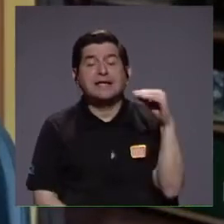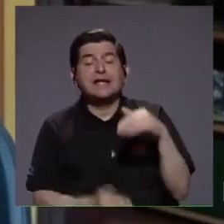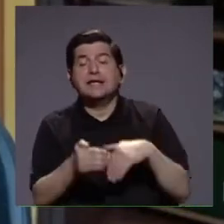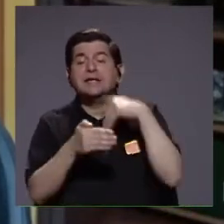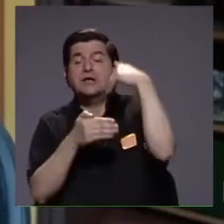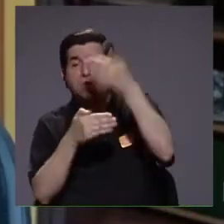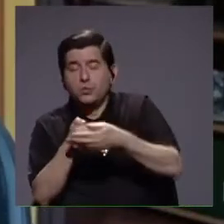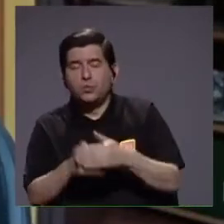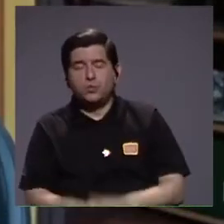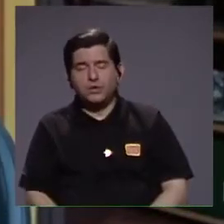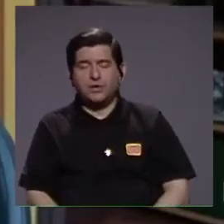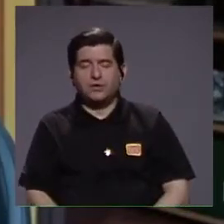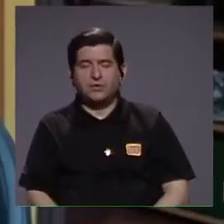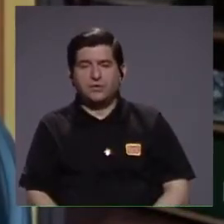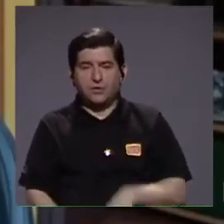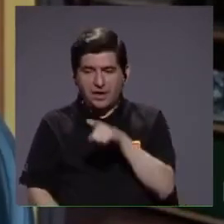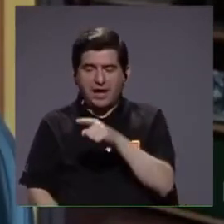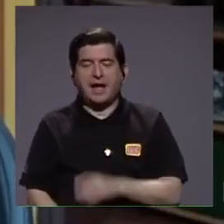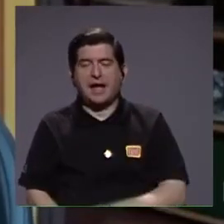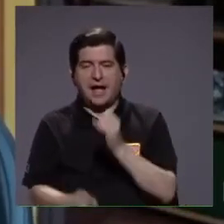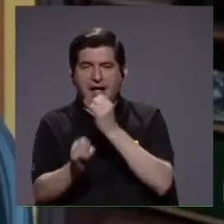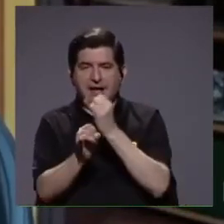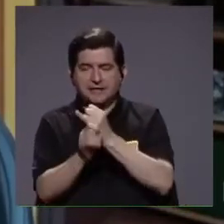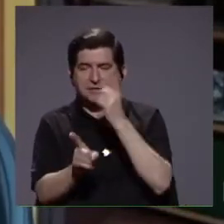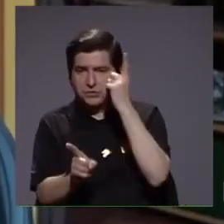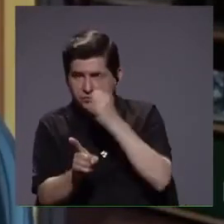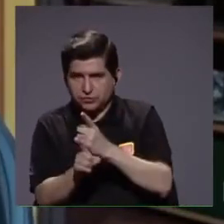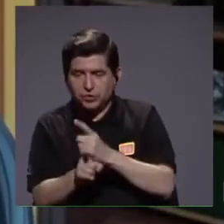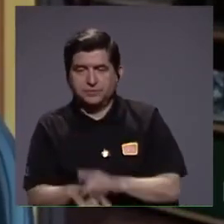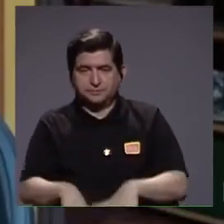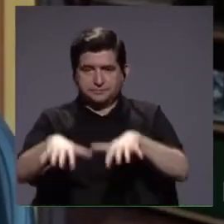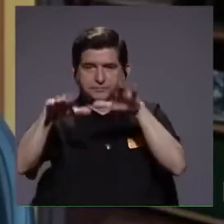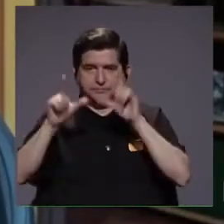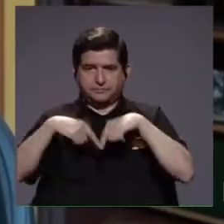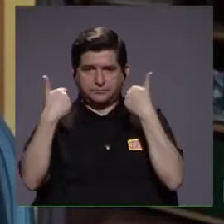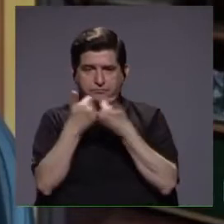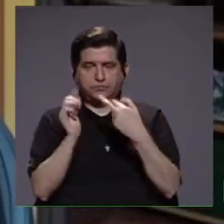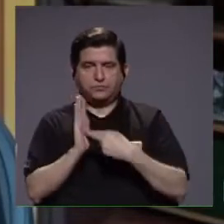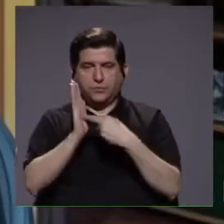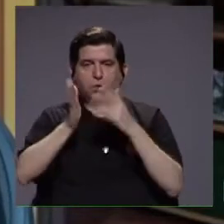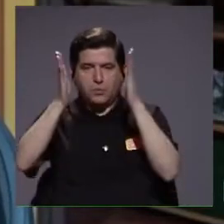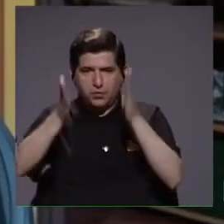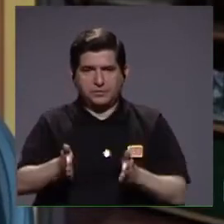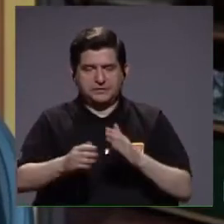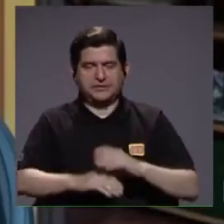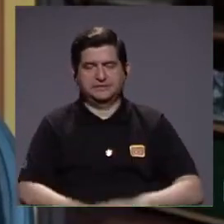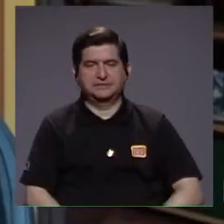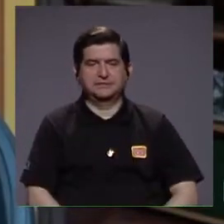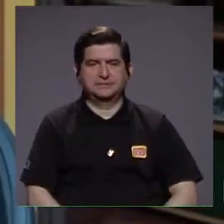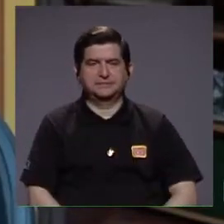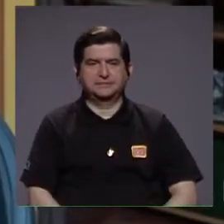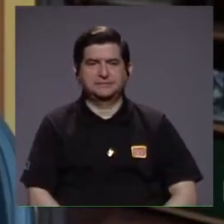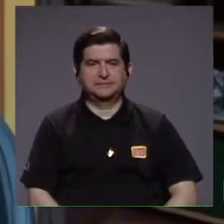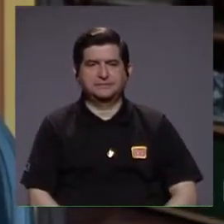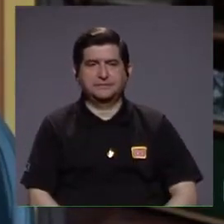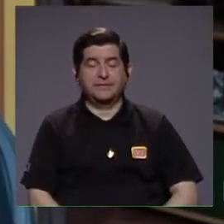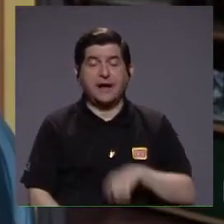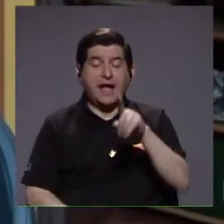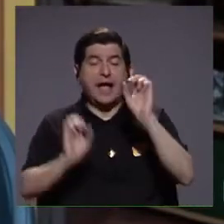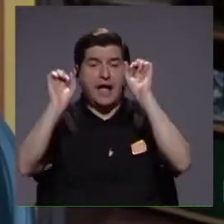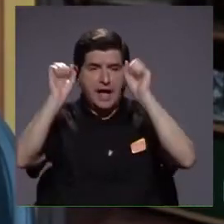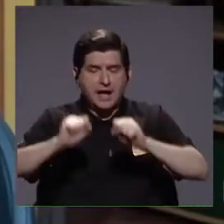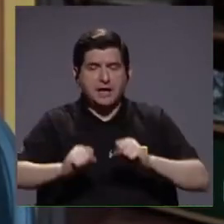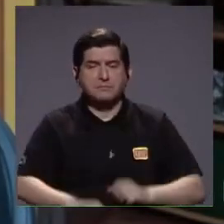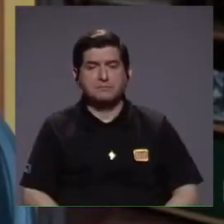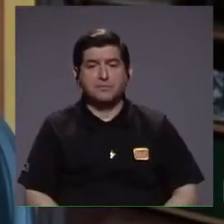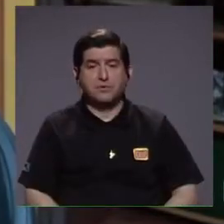y posteriormente a la instancia competente, que es la Asamblea Colegiada Representativa, para